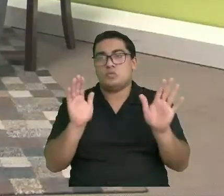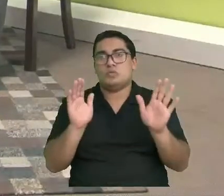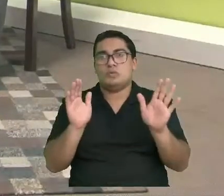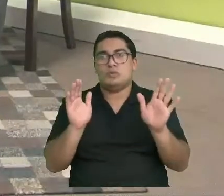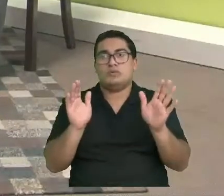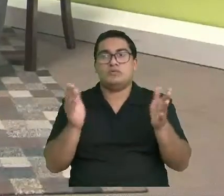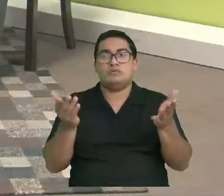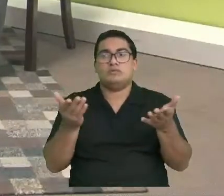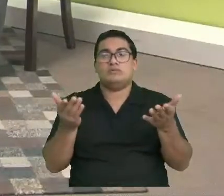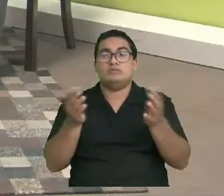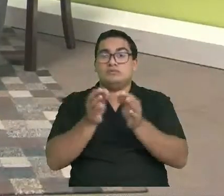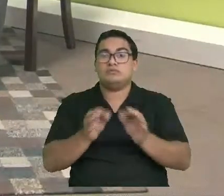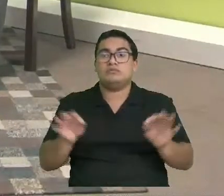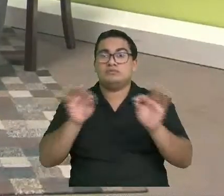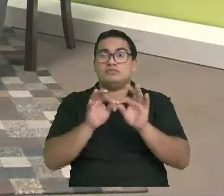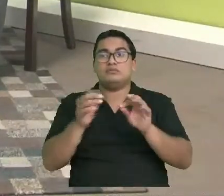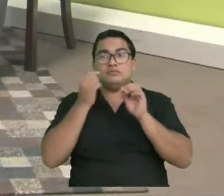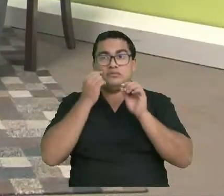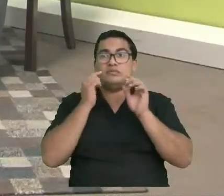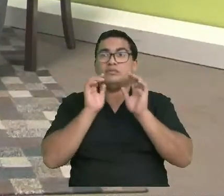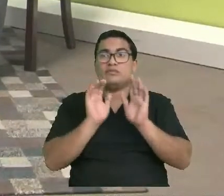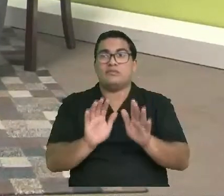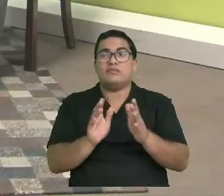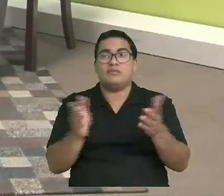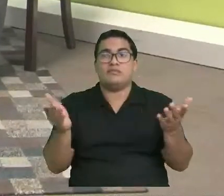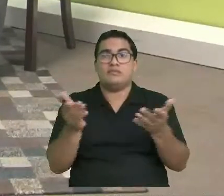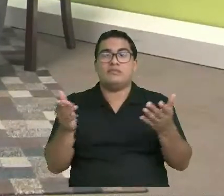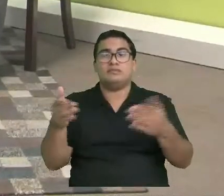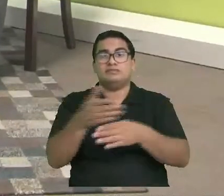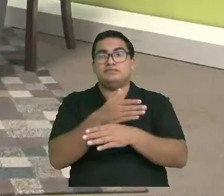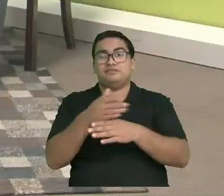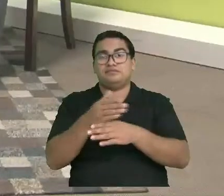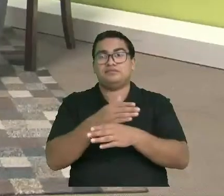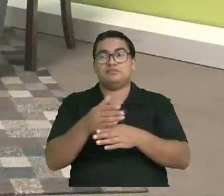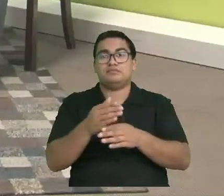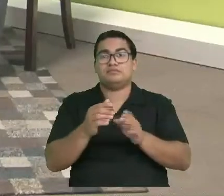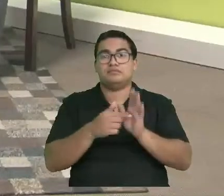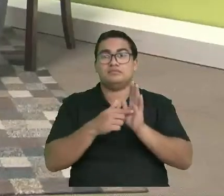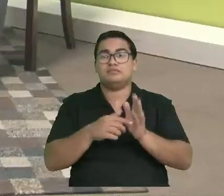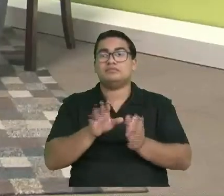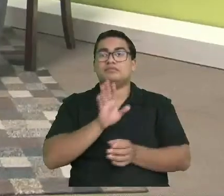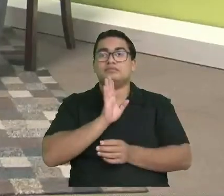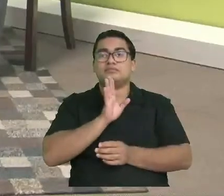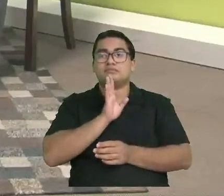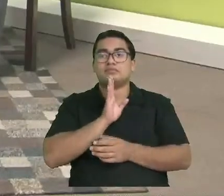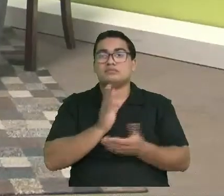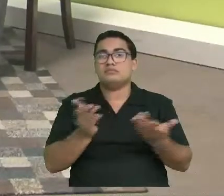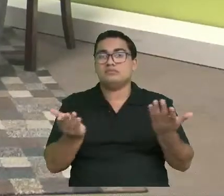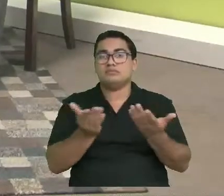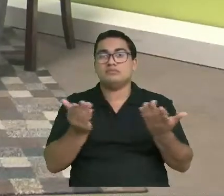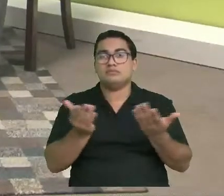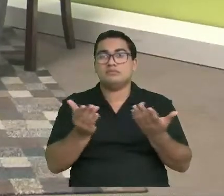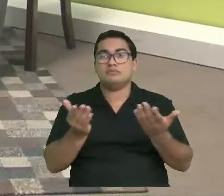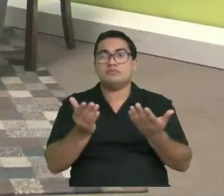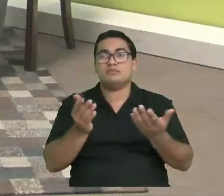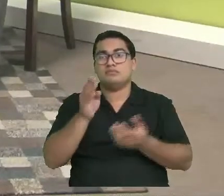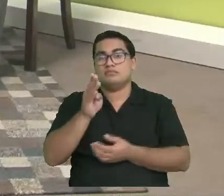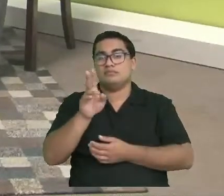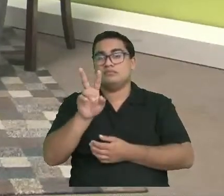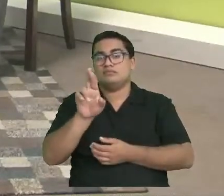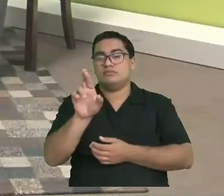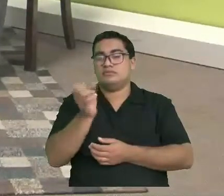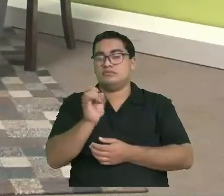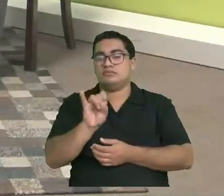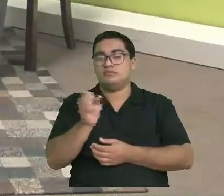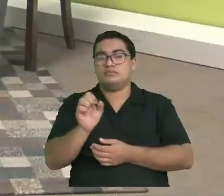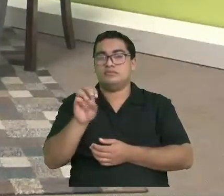busca tratar según su etiología, según su origen, ¿verdad? Entonces hablábamos de que el bruxismo,